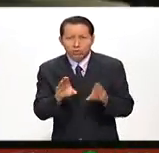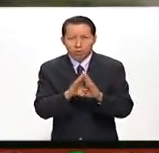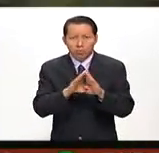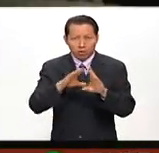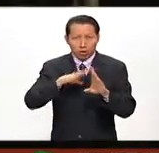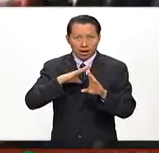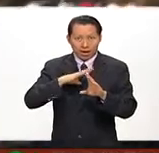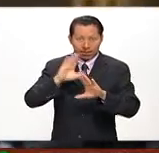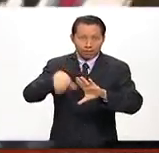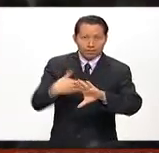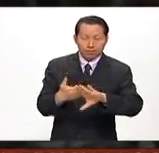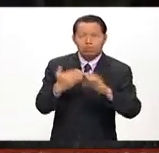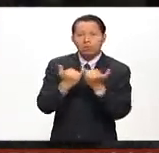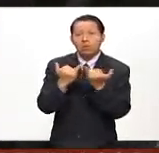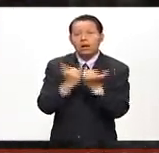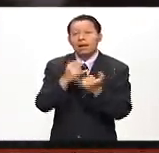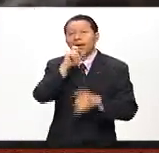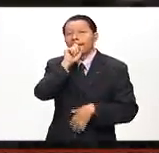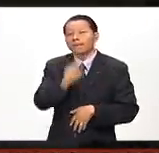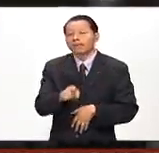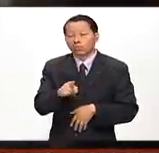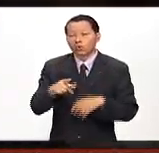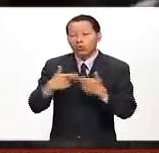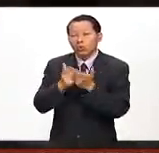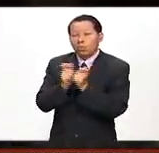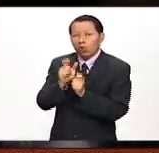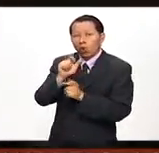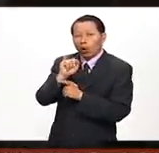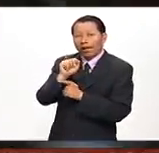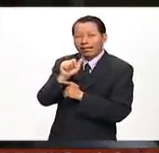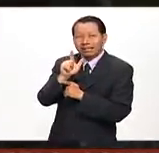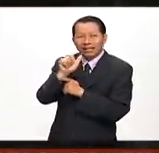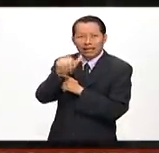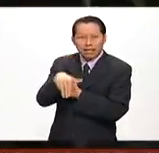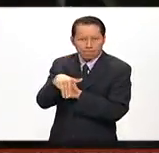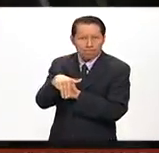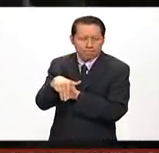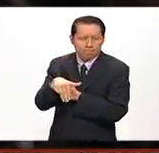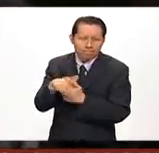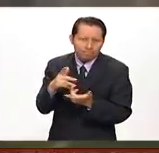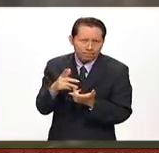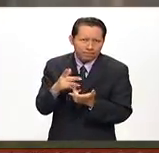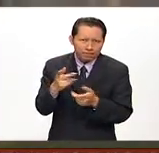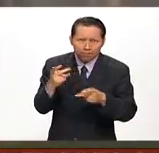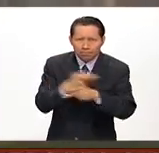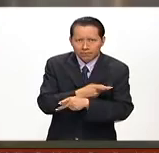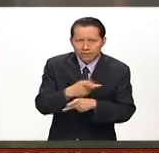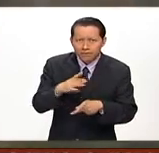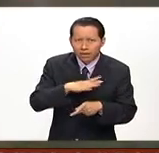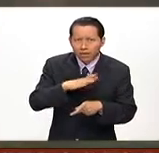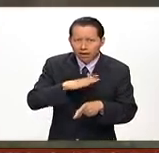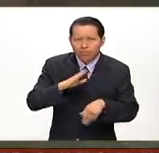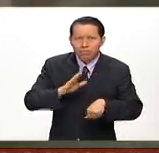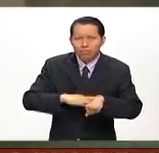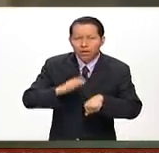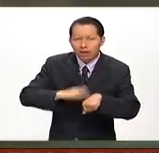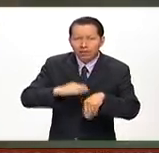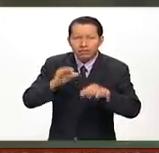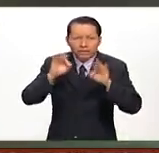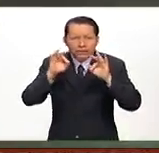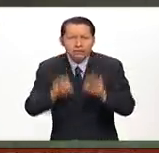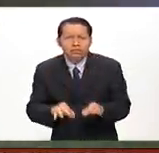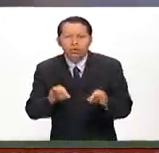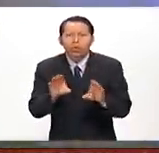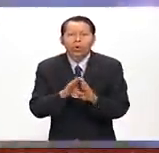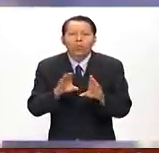atentados aparentemente al Estado Islámico en la ocasión anterior. Y decíamos qué tanto va a ser eficiente un